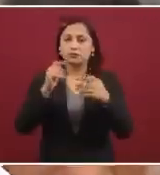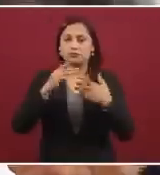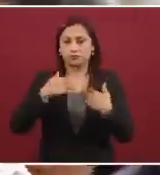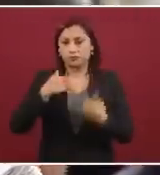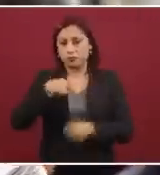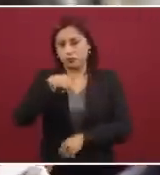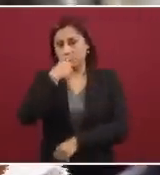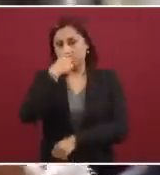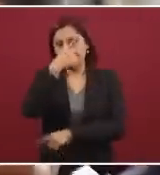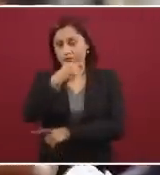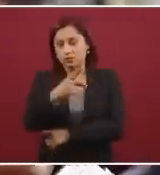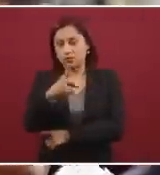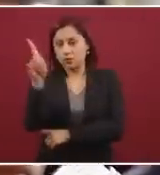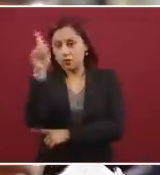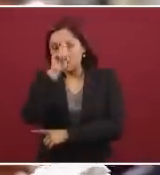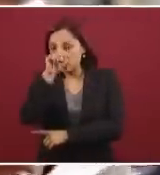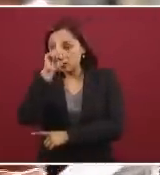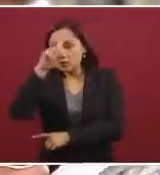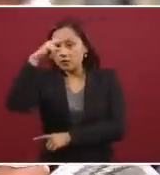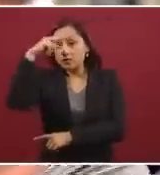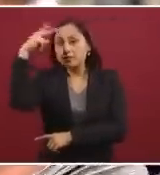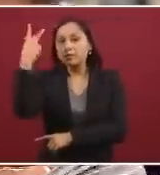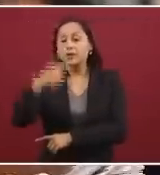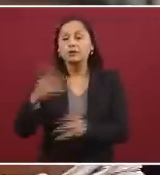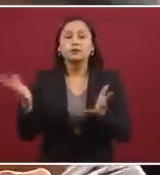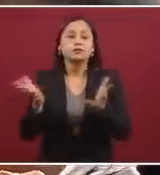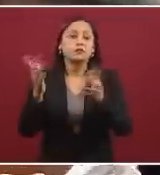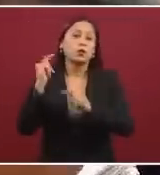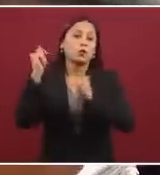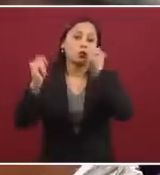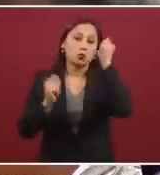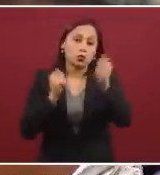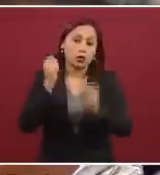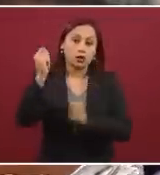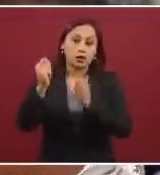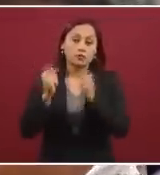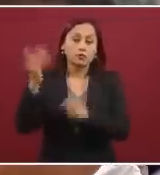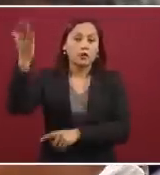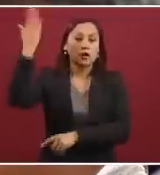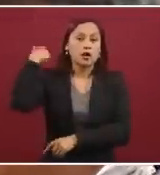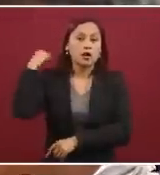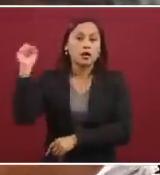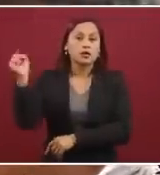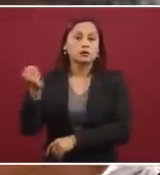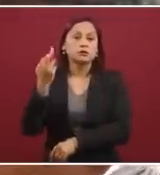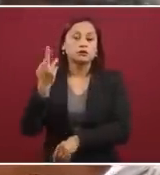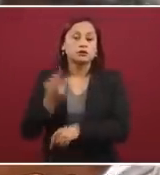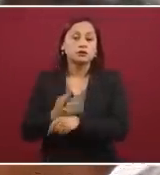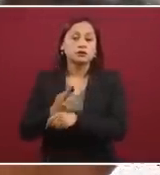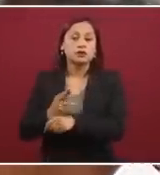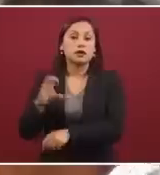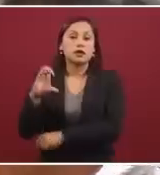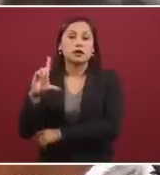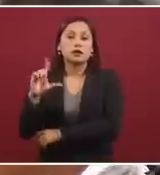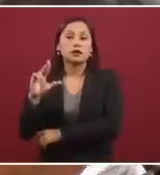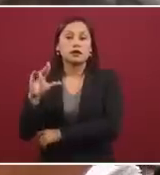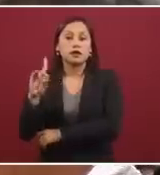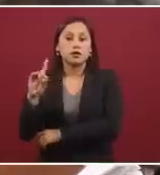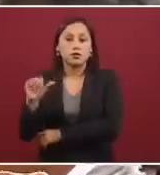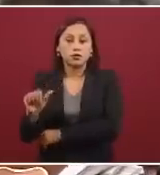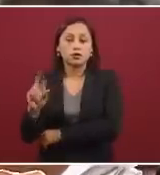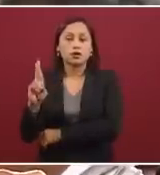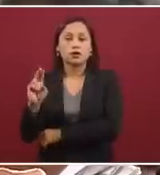de promoción turística en ese entonces en secretaria de turismo claudia ruiz massieu